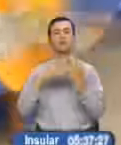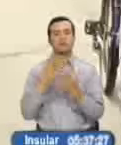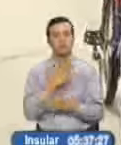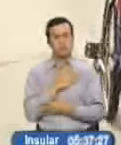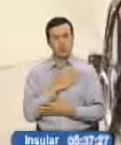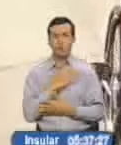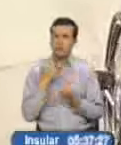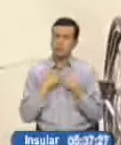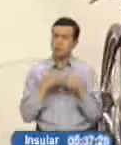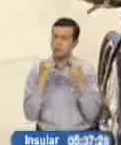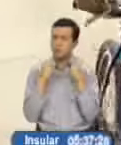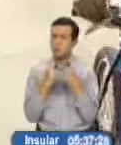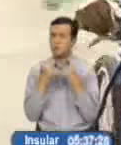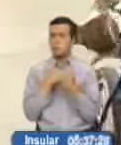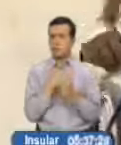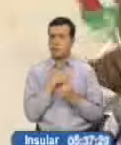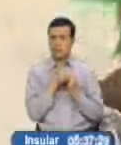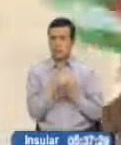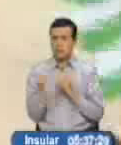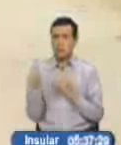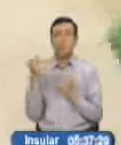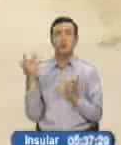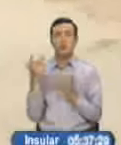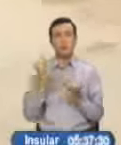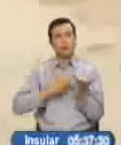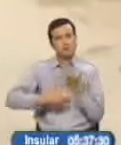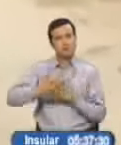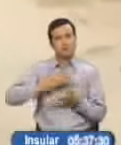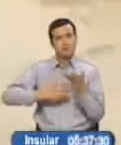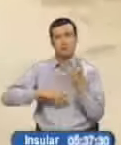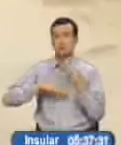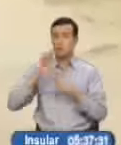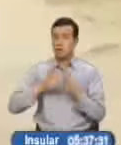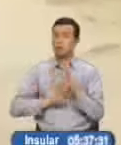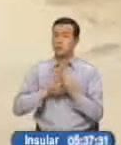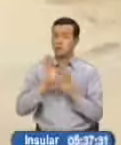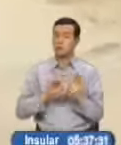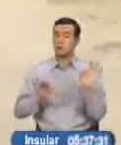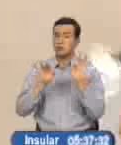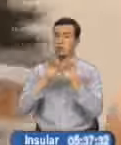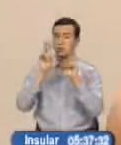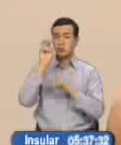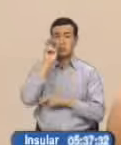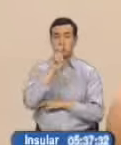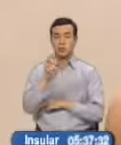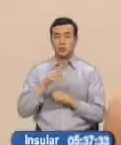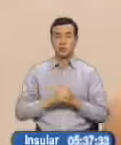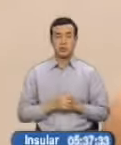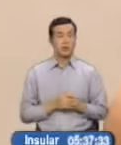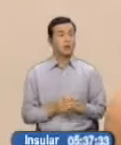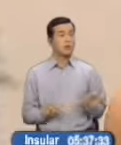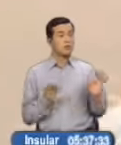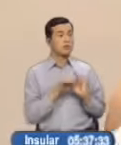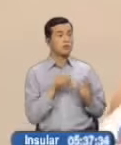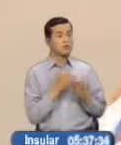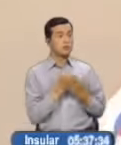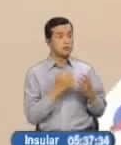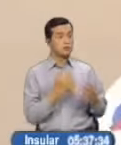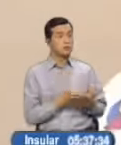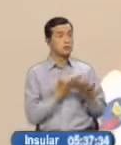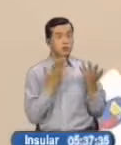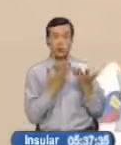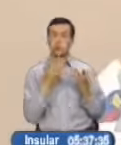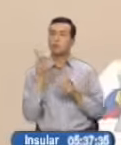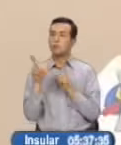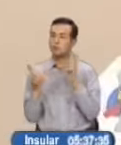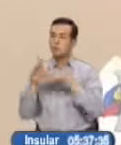esfuerzo. Es la misma gente que se esmera por dinamizar su principal motor de desarrollo, el turismo. ¿Y es bueno reactivar la economía? Claro, tal vez eso sí, apoyar